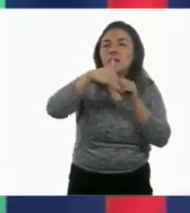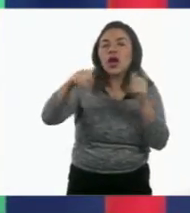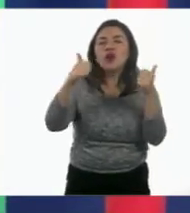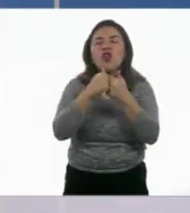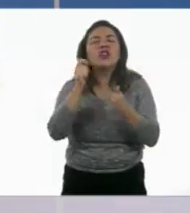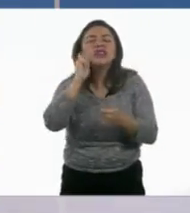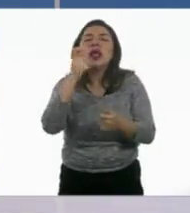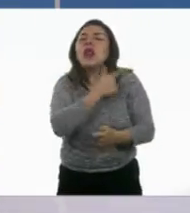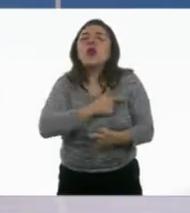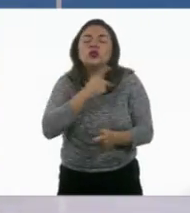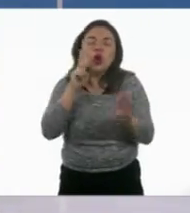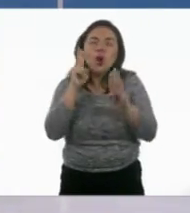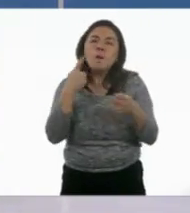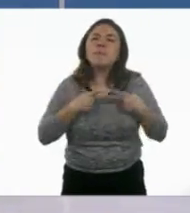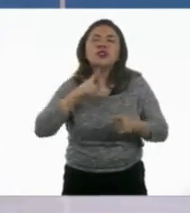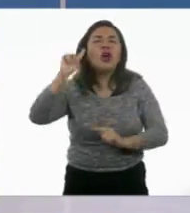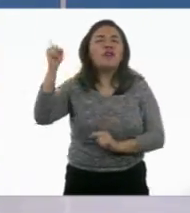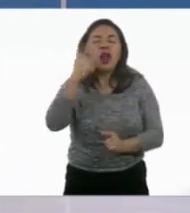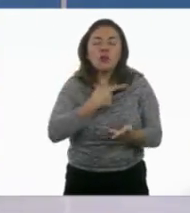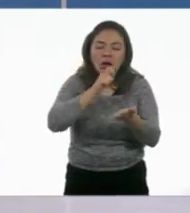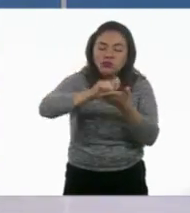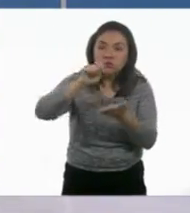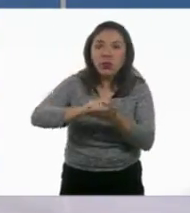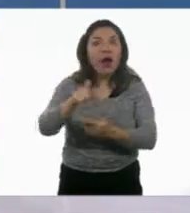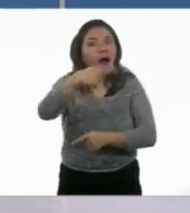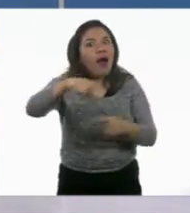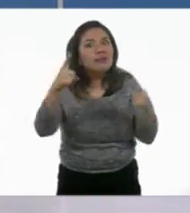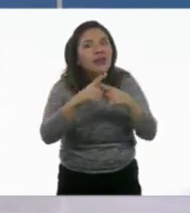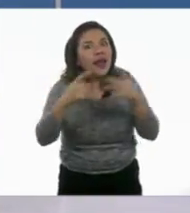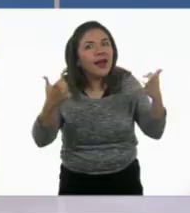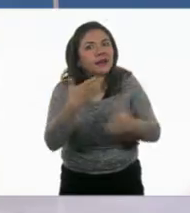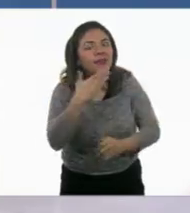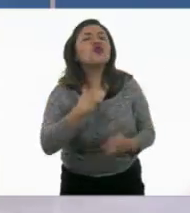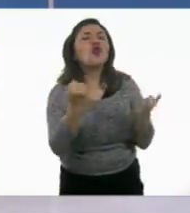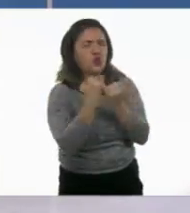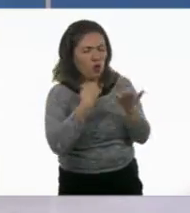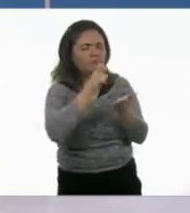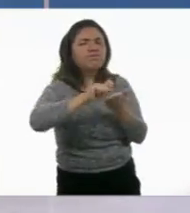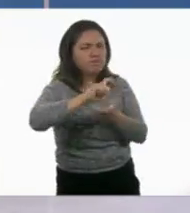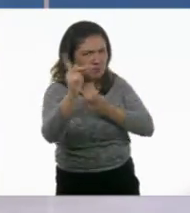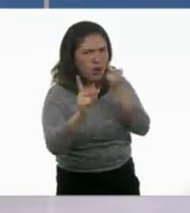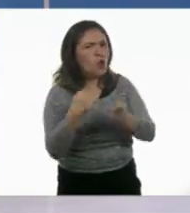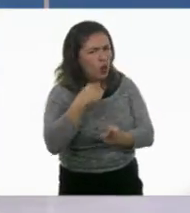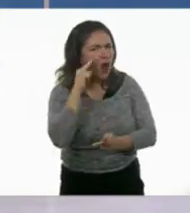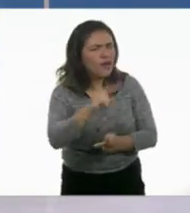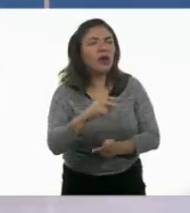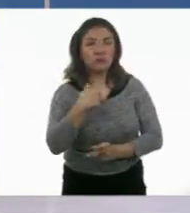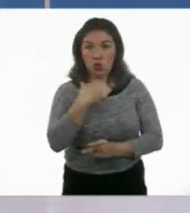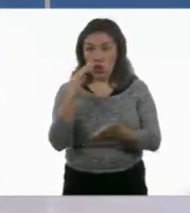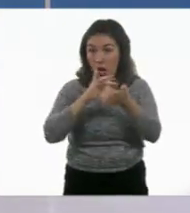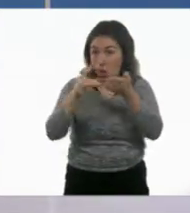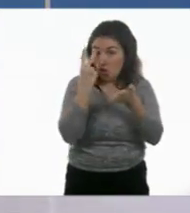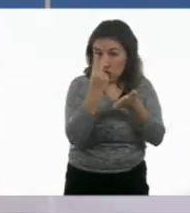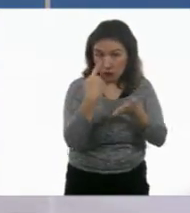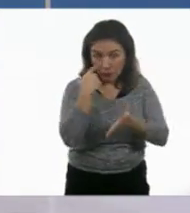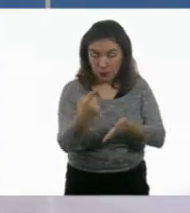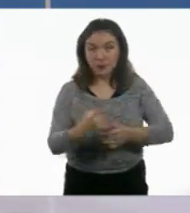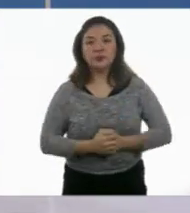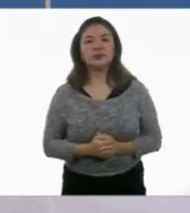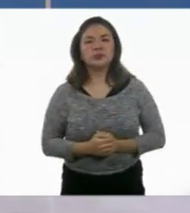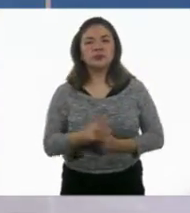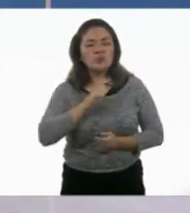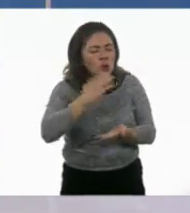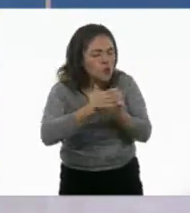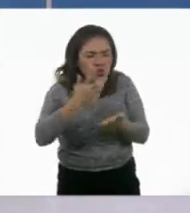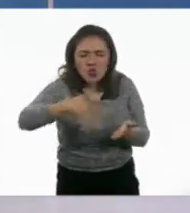favorito. ¡Wow! Entonces hicieron sus retos. Yo también escribí unas preguntas, ¿Puedo leer dos? Claro. Aquí dejé mi